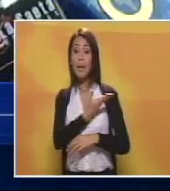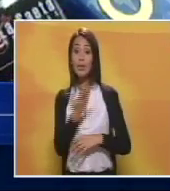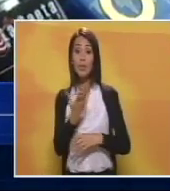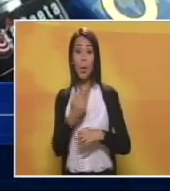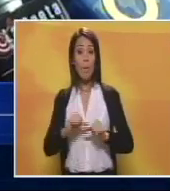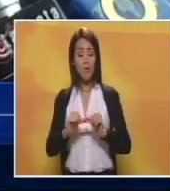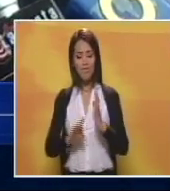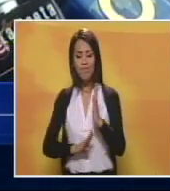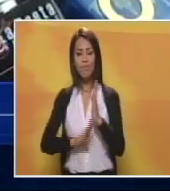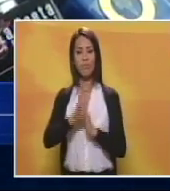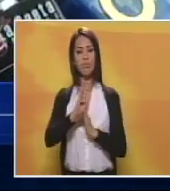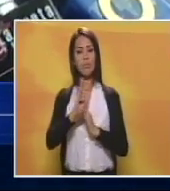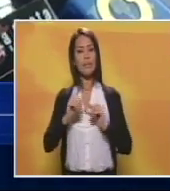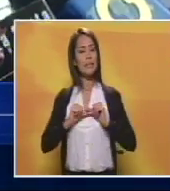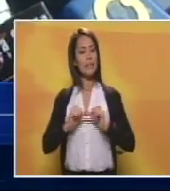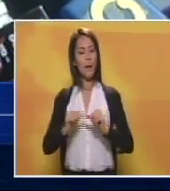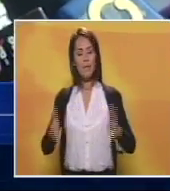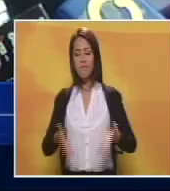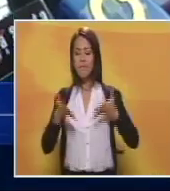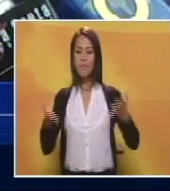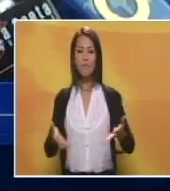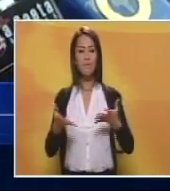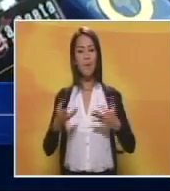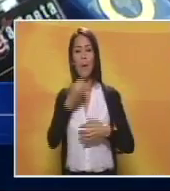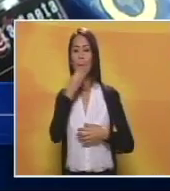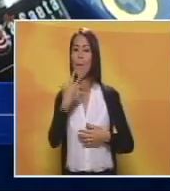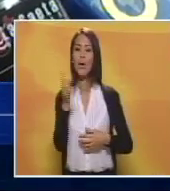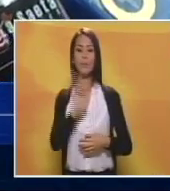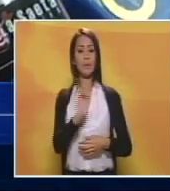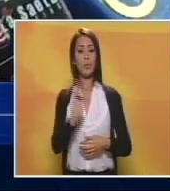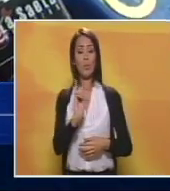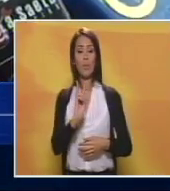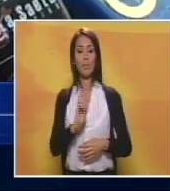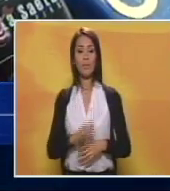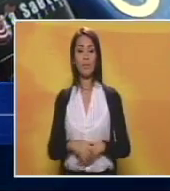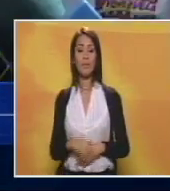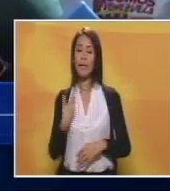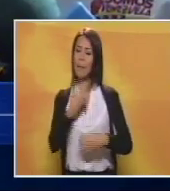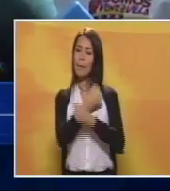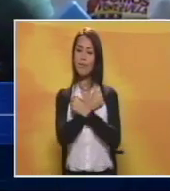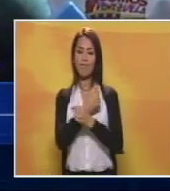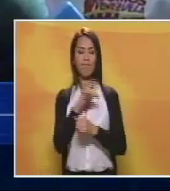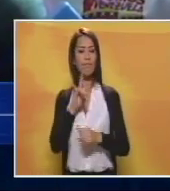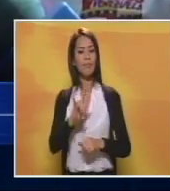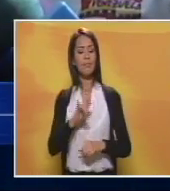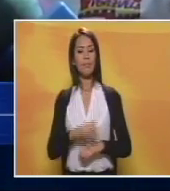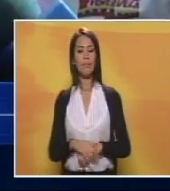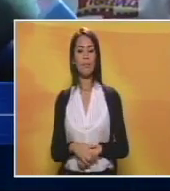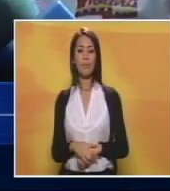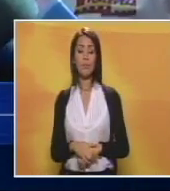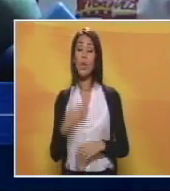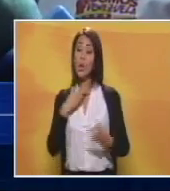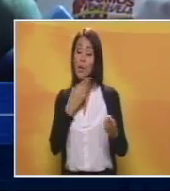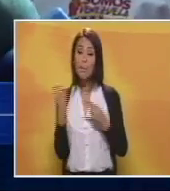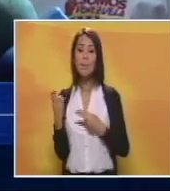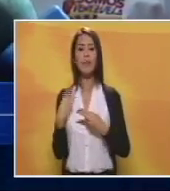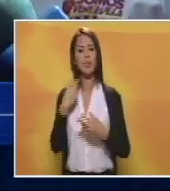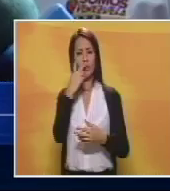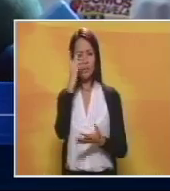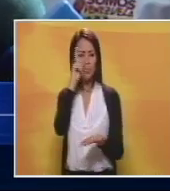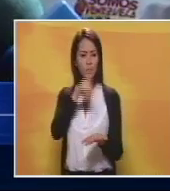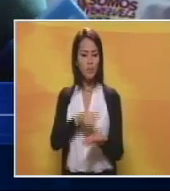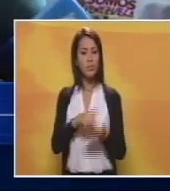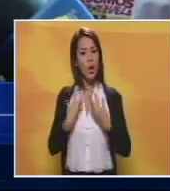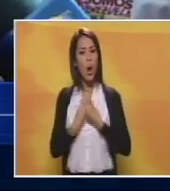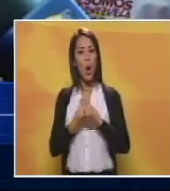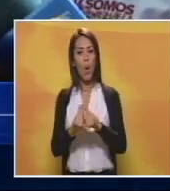seguir creciendo y seguir impulsando nuestra hermosísima Venezuela, que es para quererla. Los invitamos a seguir visitando y acompañándonos en